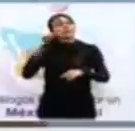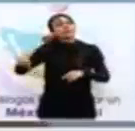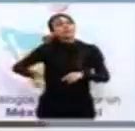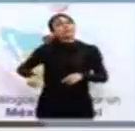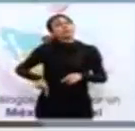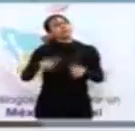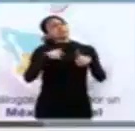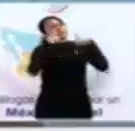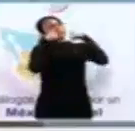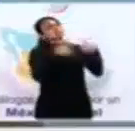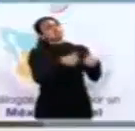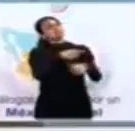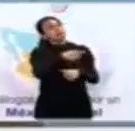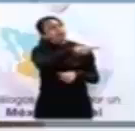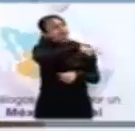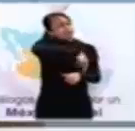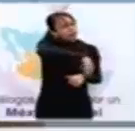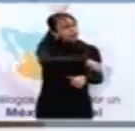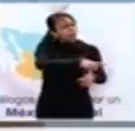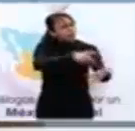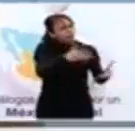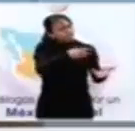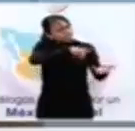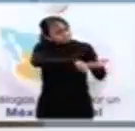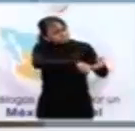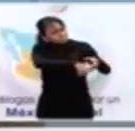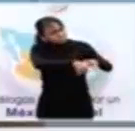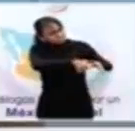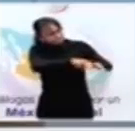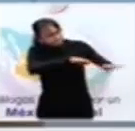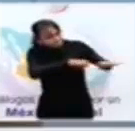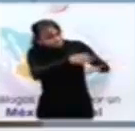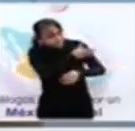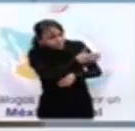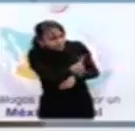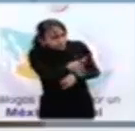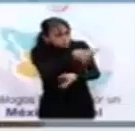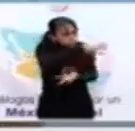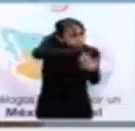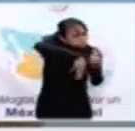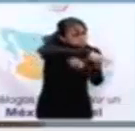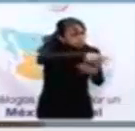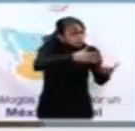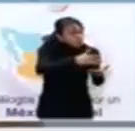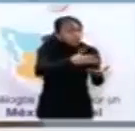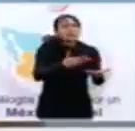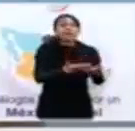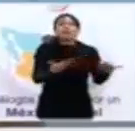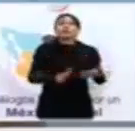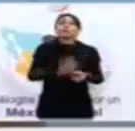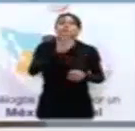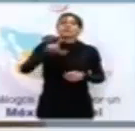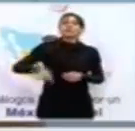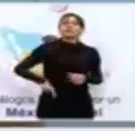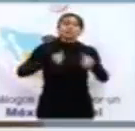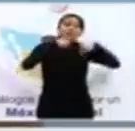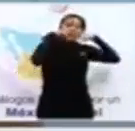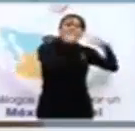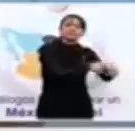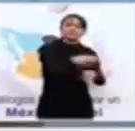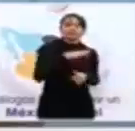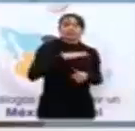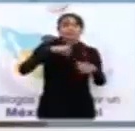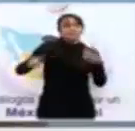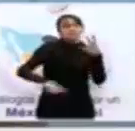¿no?, de una atención pública en las cuestiones productivas. Y el cuarto, que todavía no está,